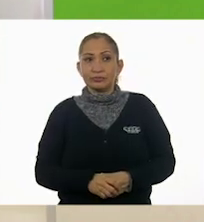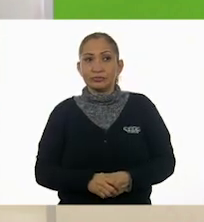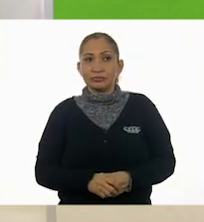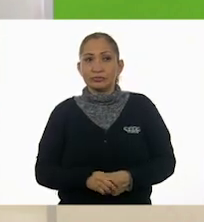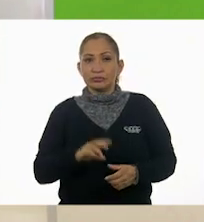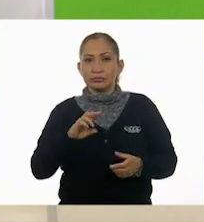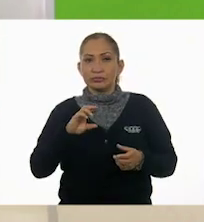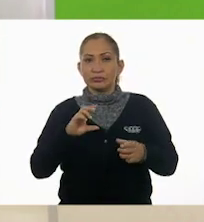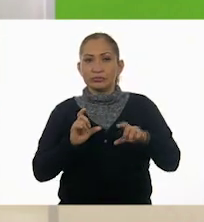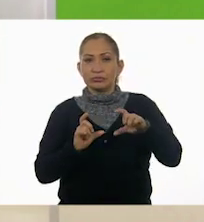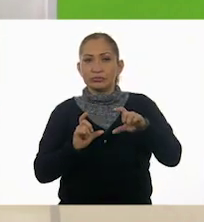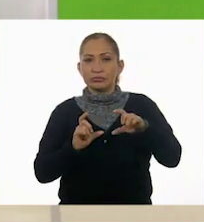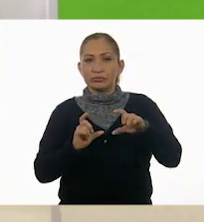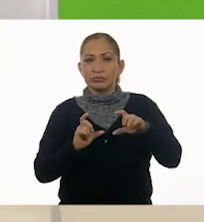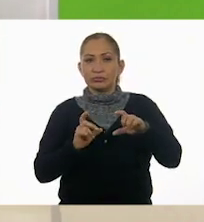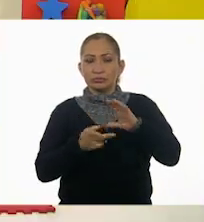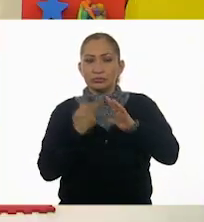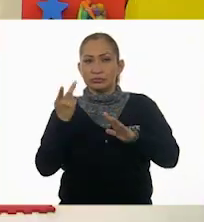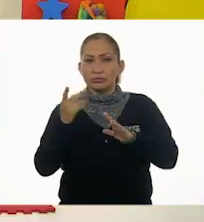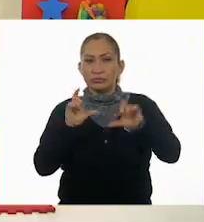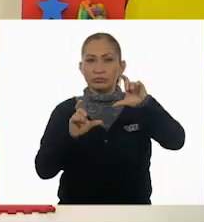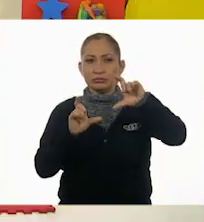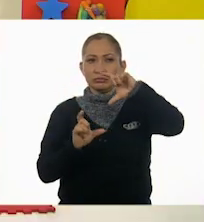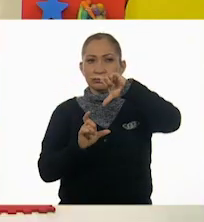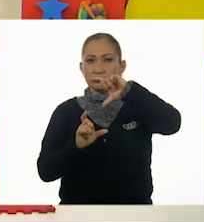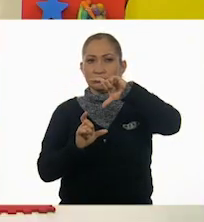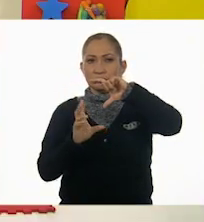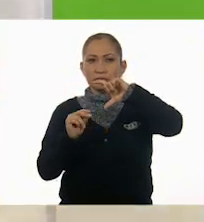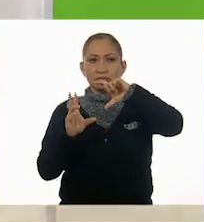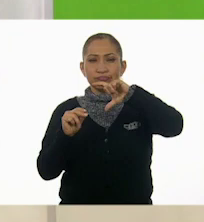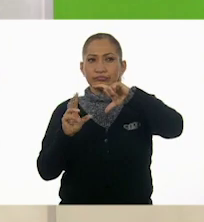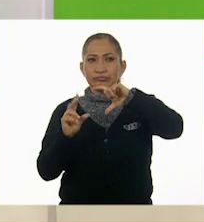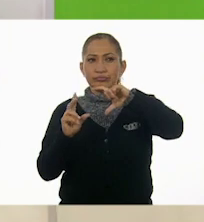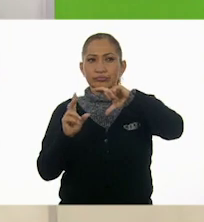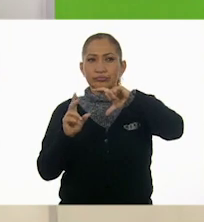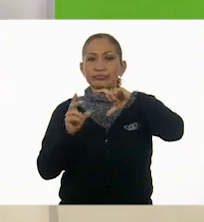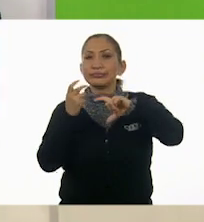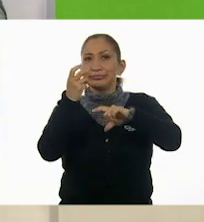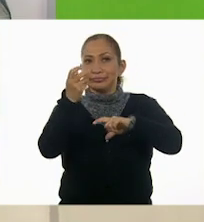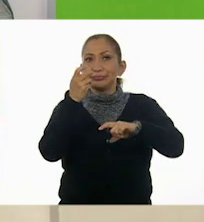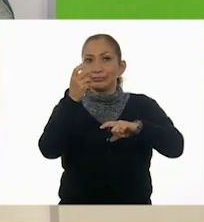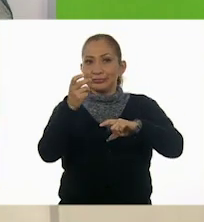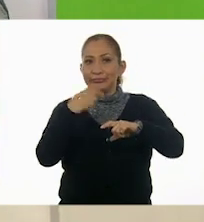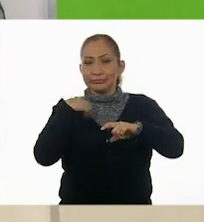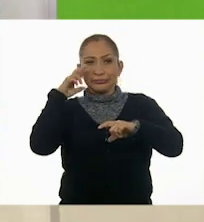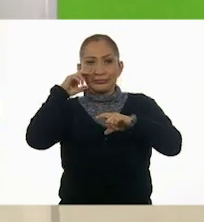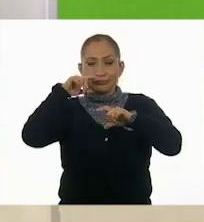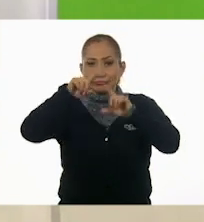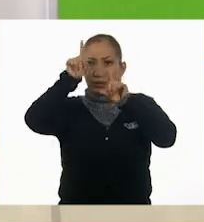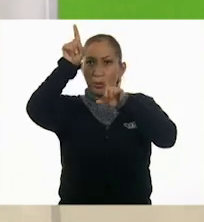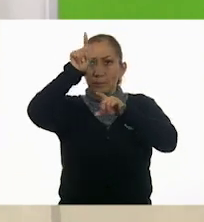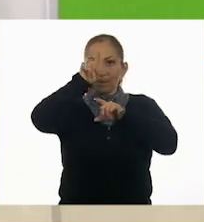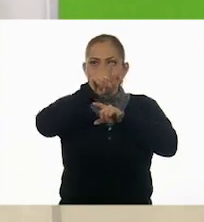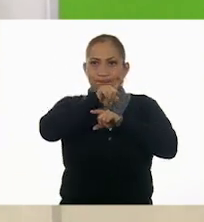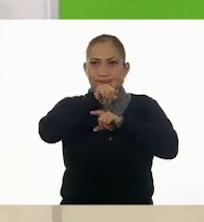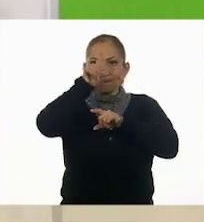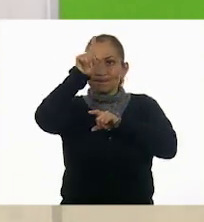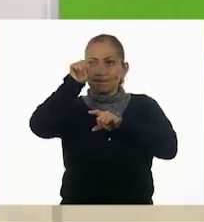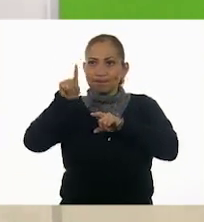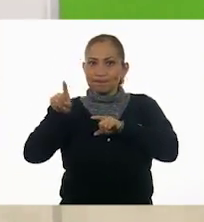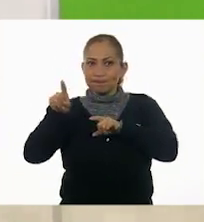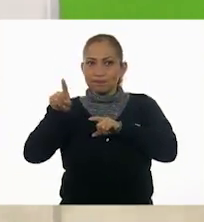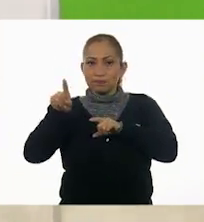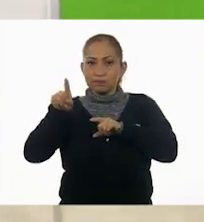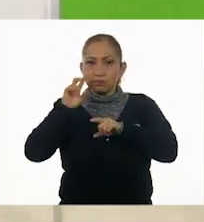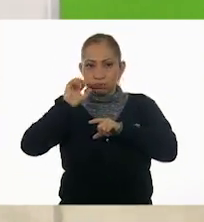ver, ¿otra vez gírala? No, ¿verdad? Así. Parece sí, que sí, así. Sí, sí, sí, sí, sí, sí, sí.